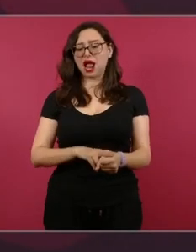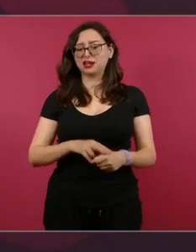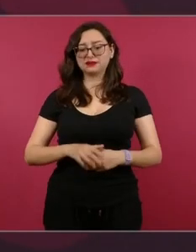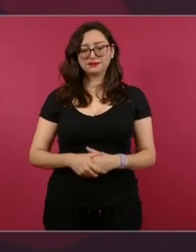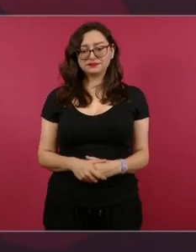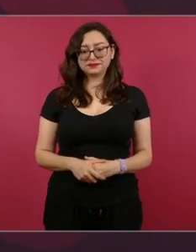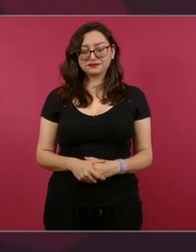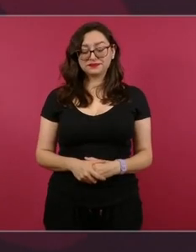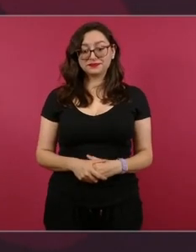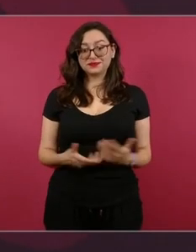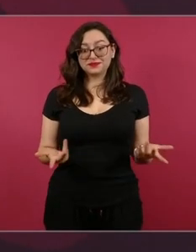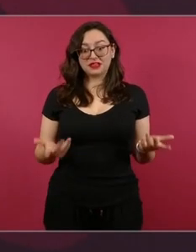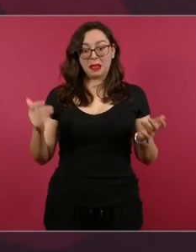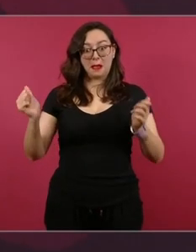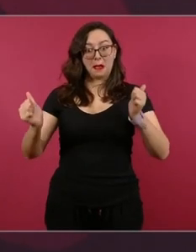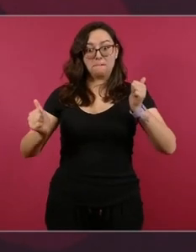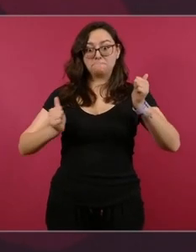todos tienen sacar raja,